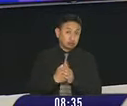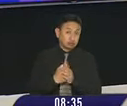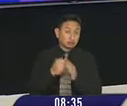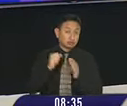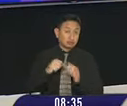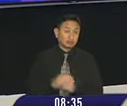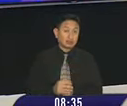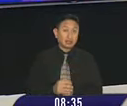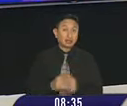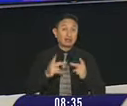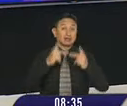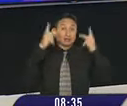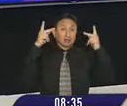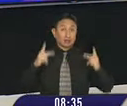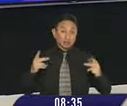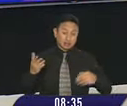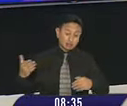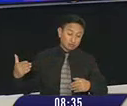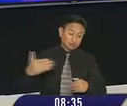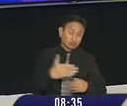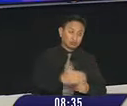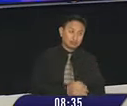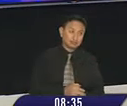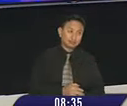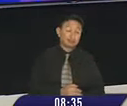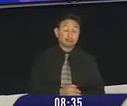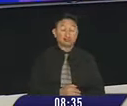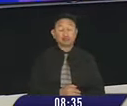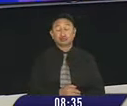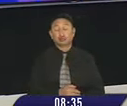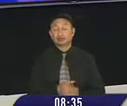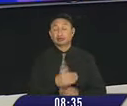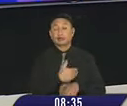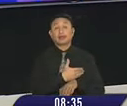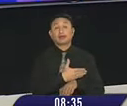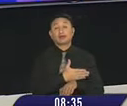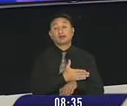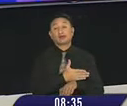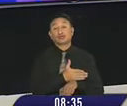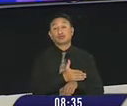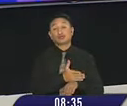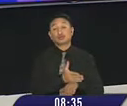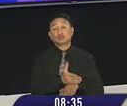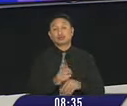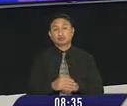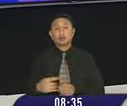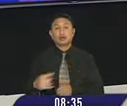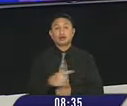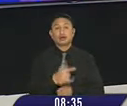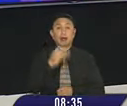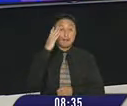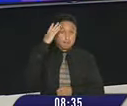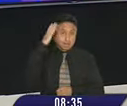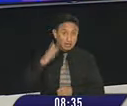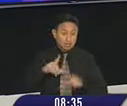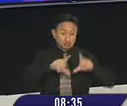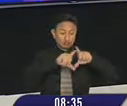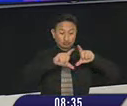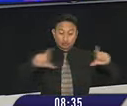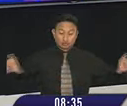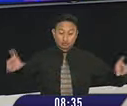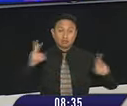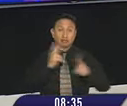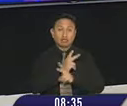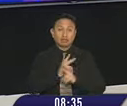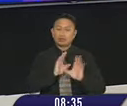cuando hay puentes de por medio, se demoran todo el tiempo del mundo. O se han dado cuenta, ponen estas cintitas amarillas que dicen peligro. Ya